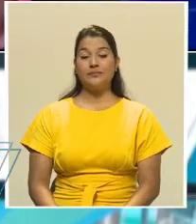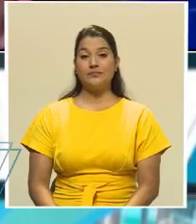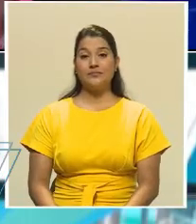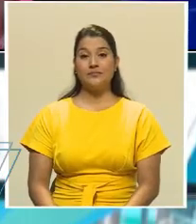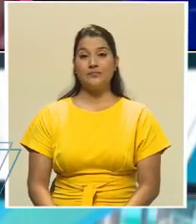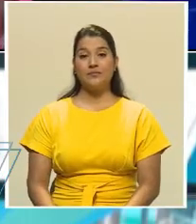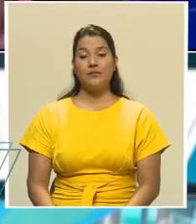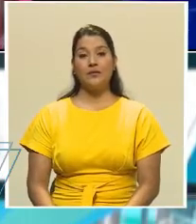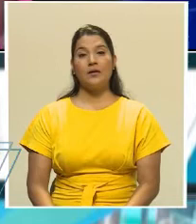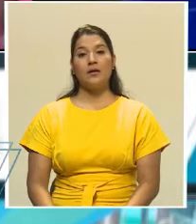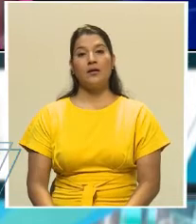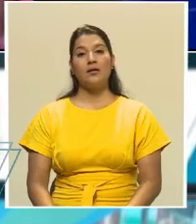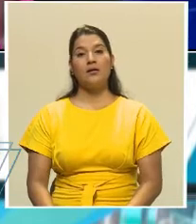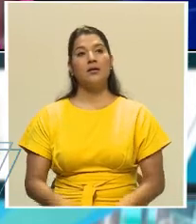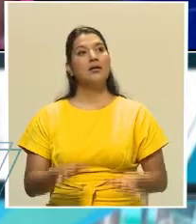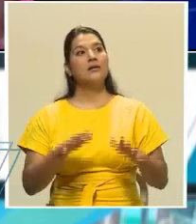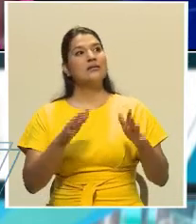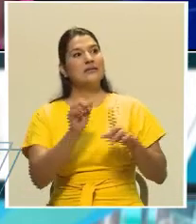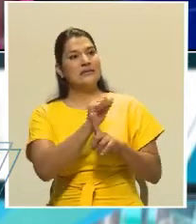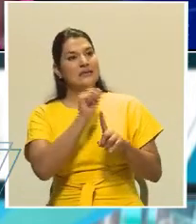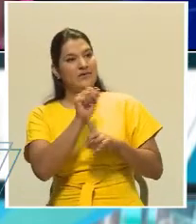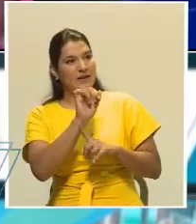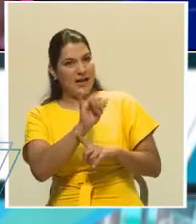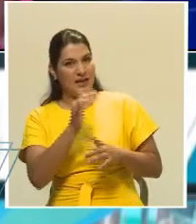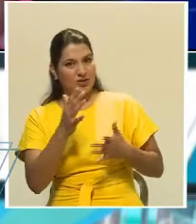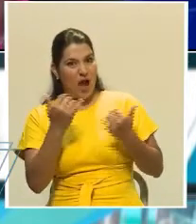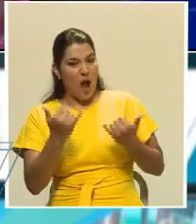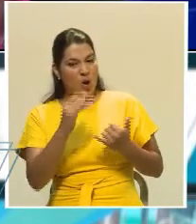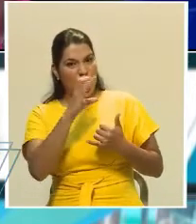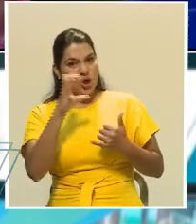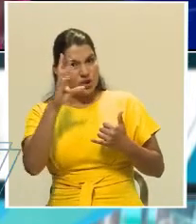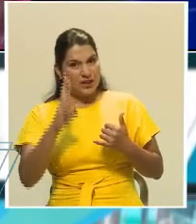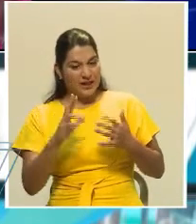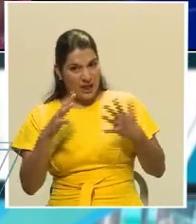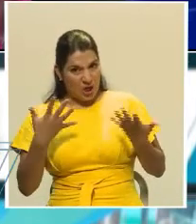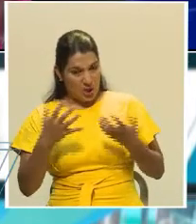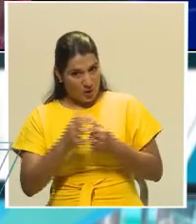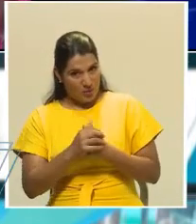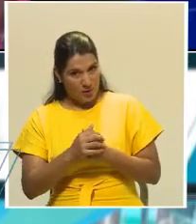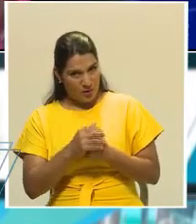términos. ¿Cómo nos deja eso, doña Marta? ¿En dónde estamos parados?